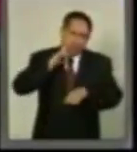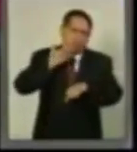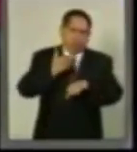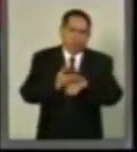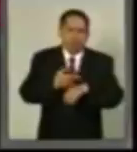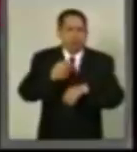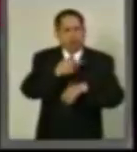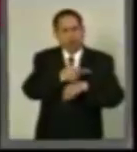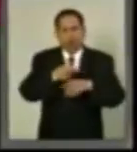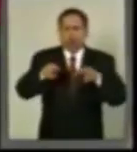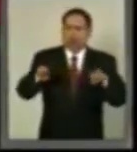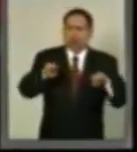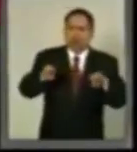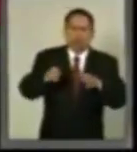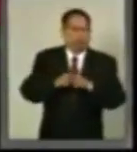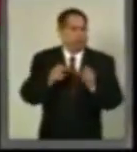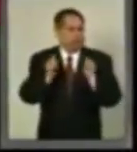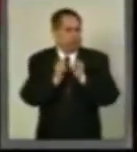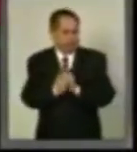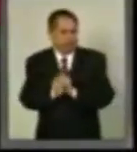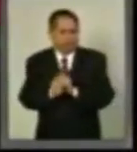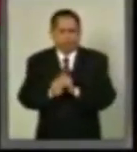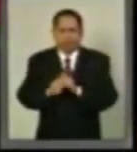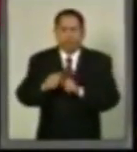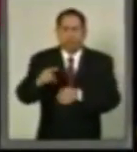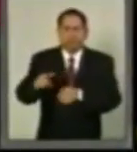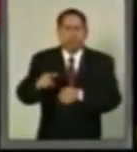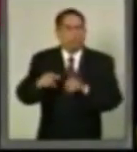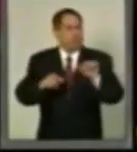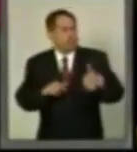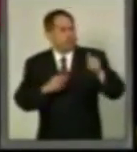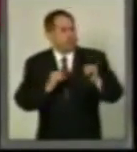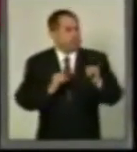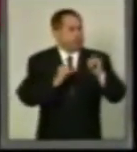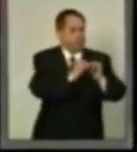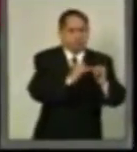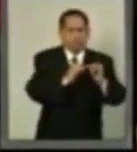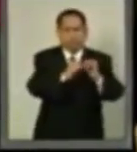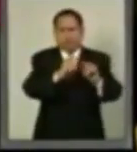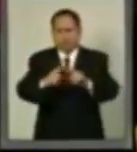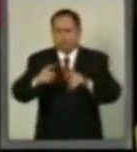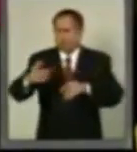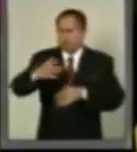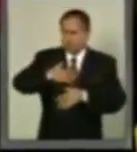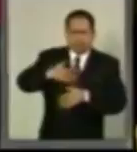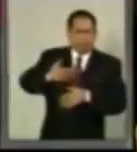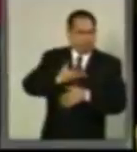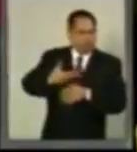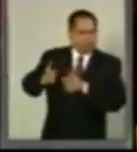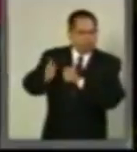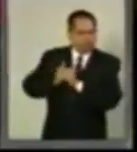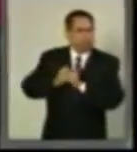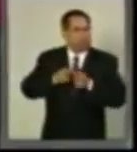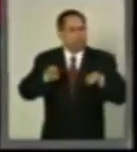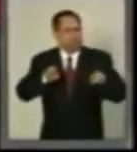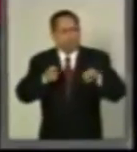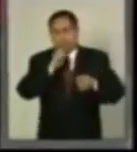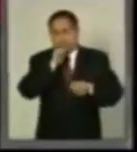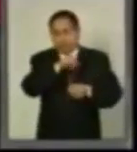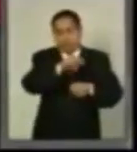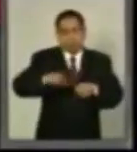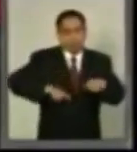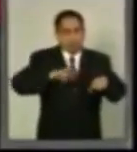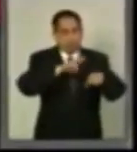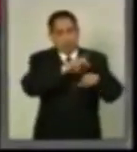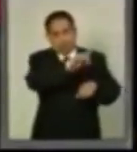de conducir las relaciones del Ejecutivo con diversos poderes e instituciones. En eso se incluyen también los gobiernos de las entidades